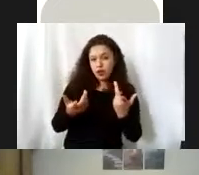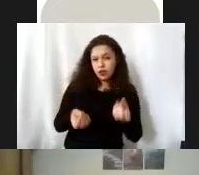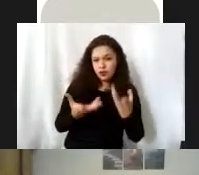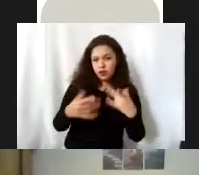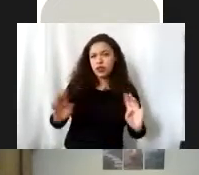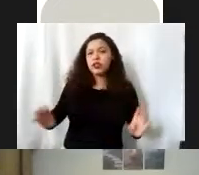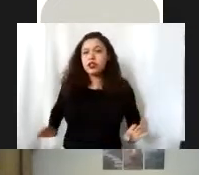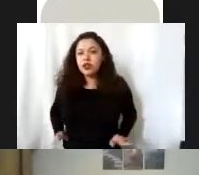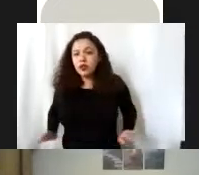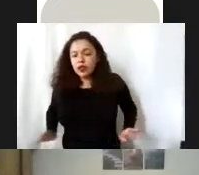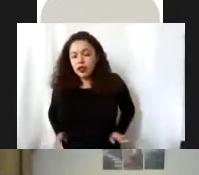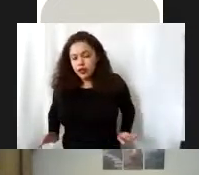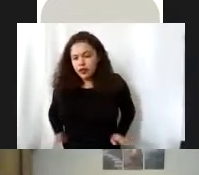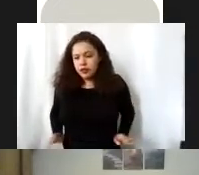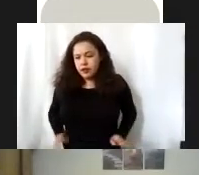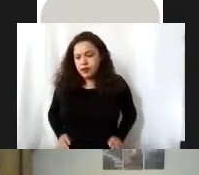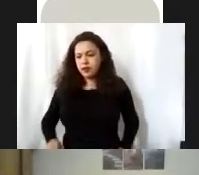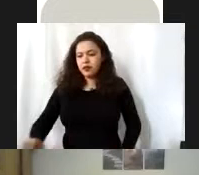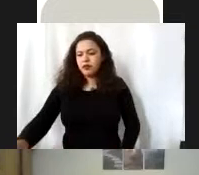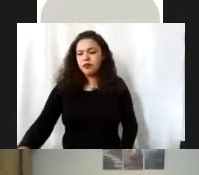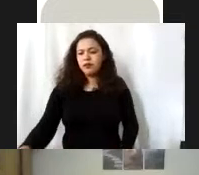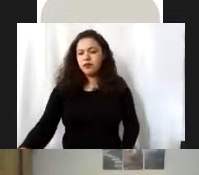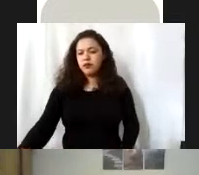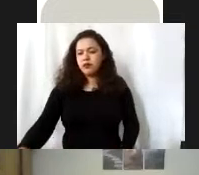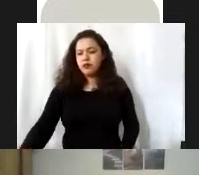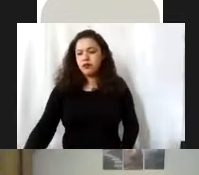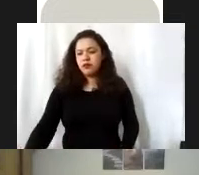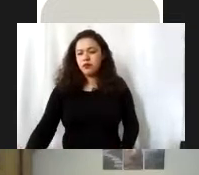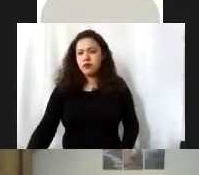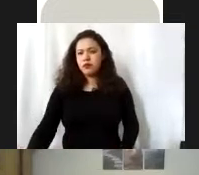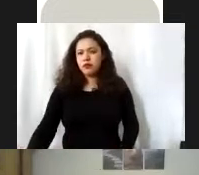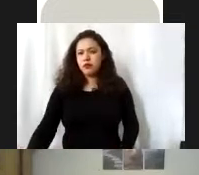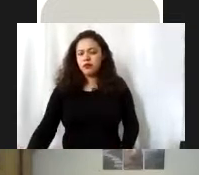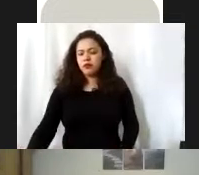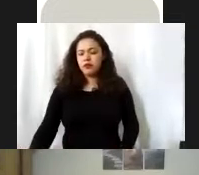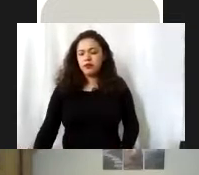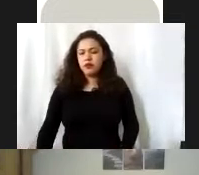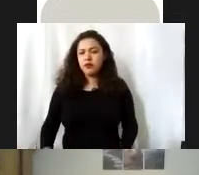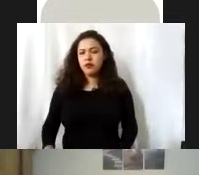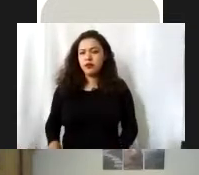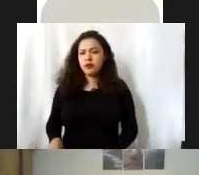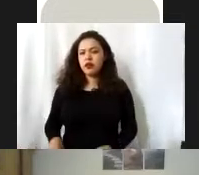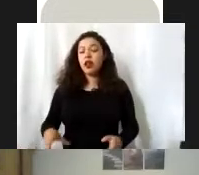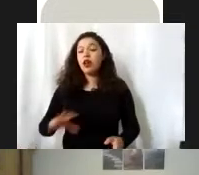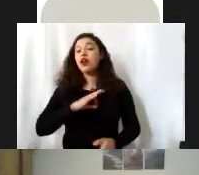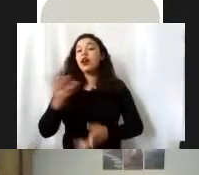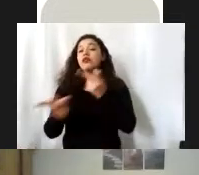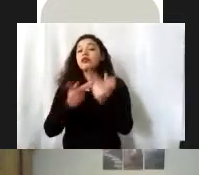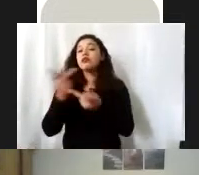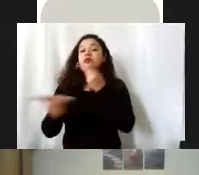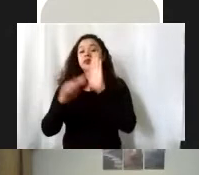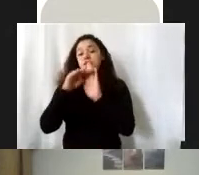eso decíamos que el instrumento puede ser un cuestionario en donde